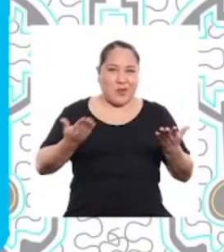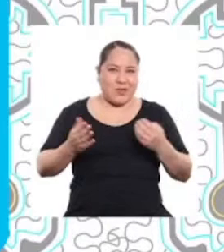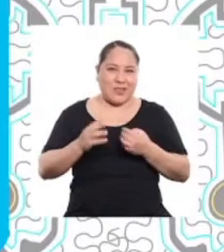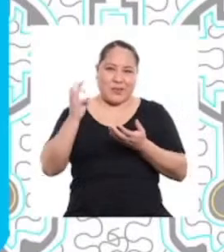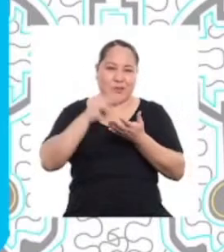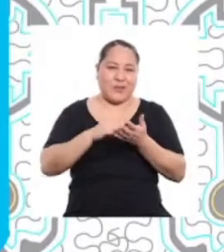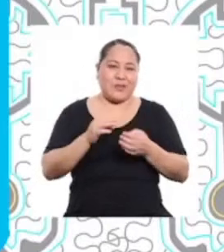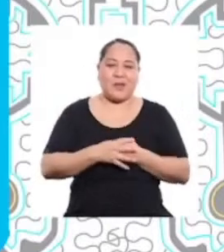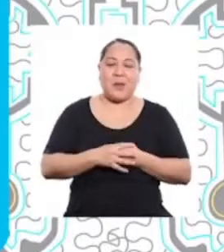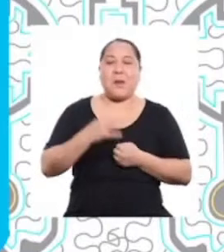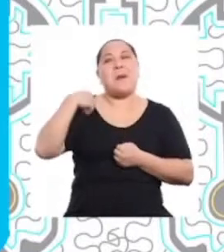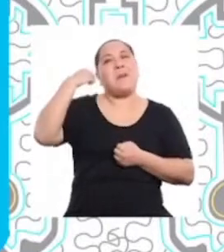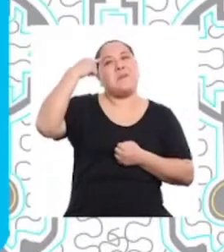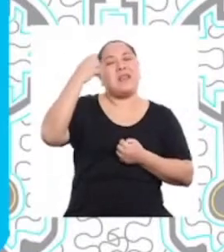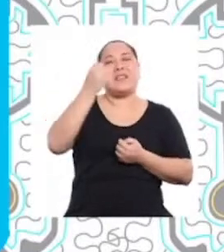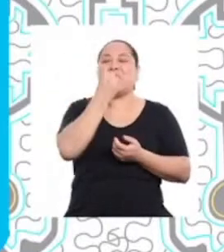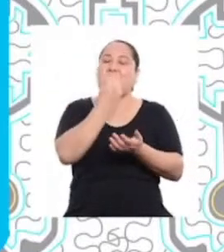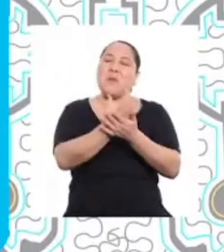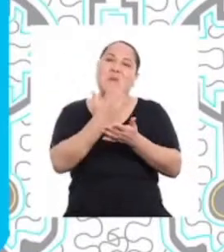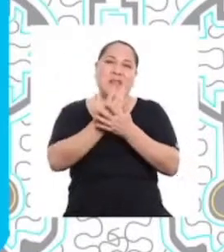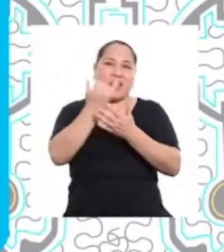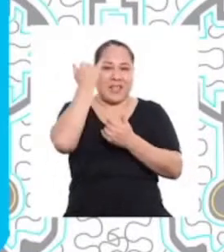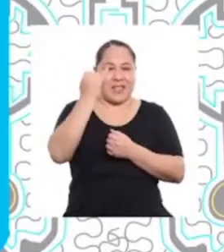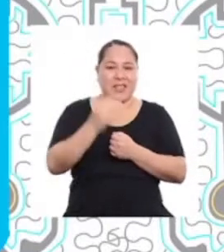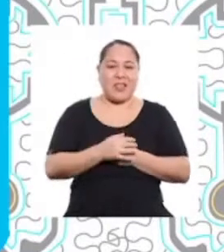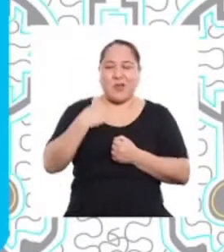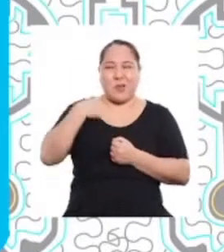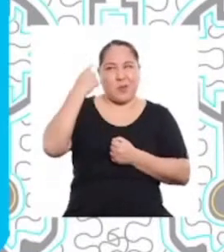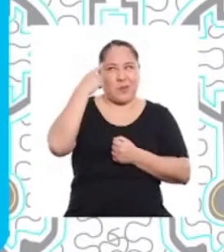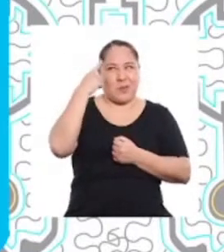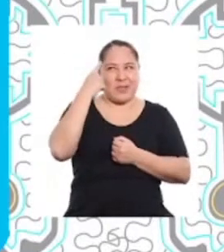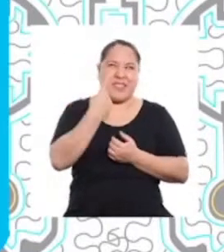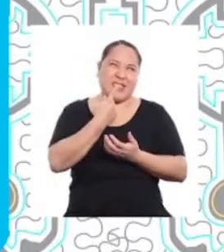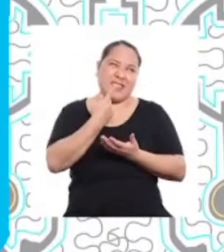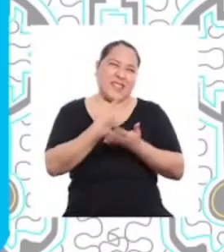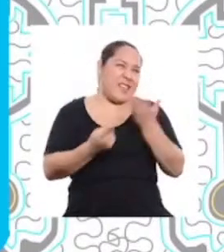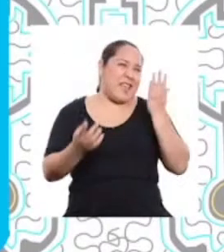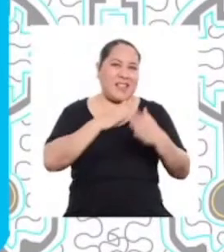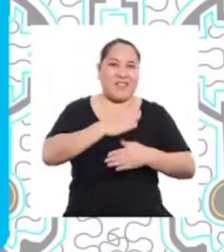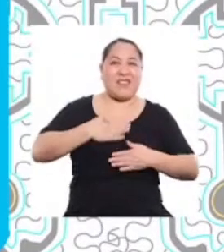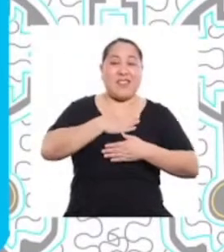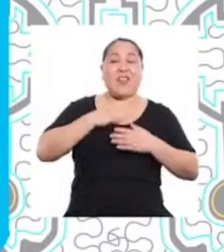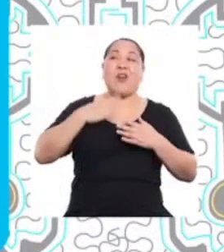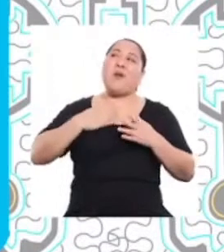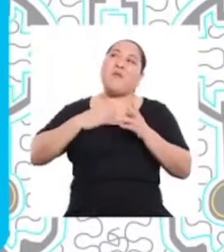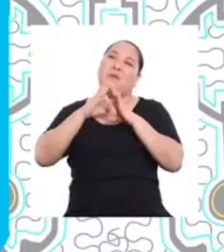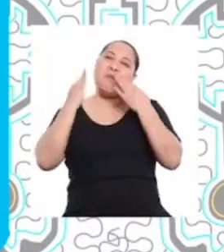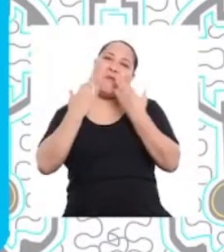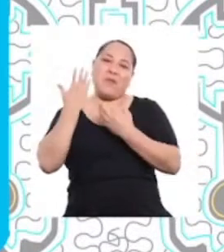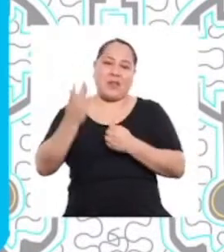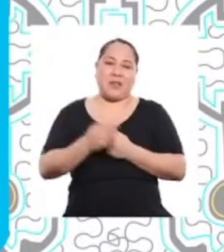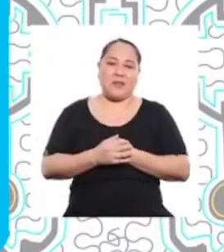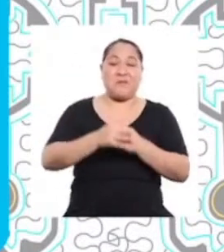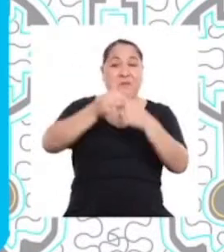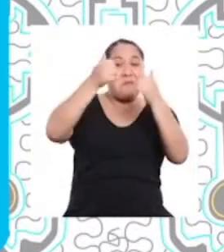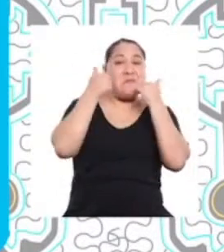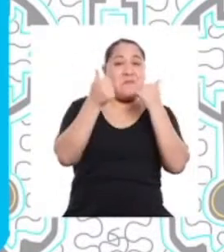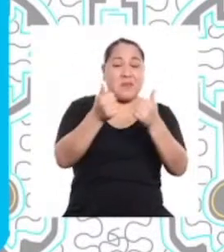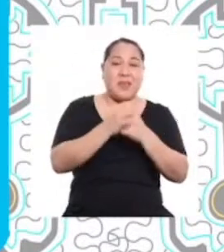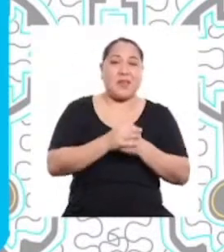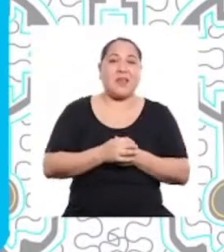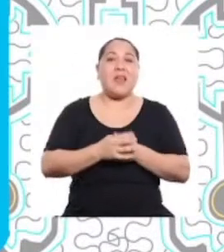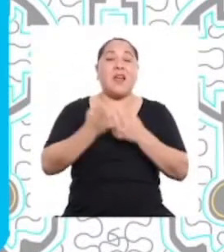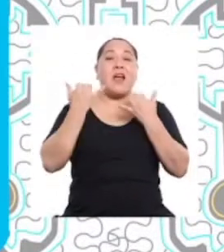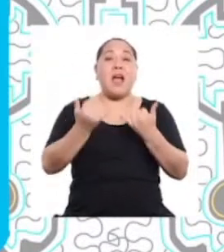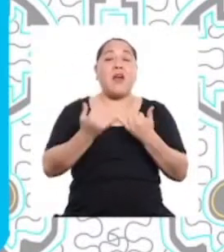muchas actividades más. ¡Me parece una buena idea! Voy a pensar qué cosas divertidas puedo hacer con mi familia. Muy